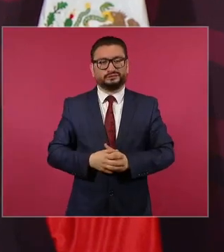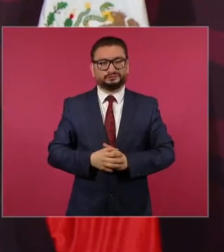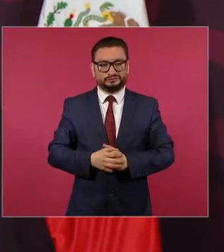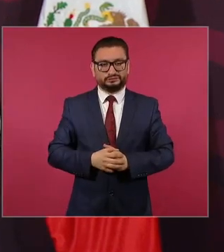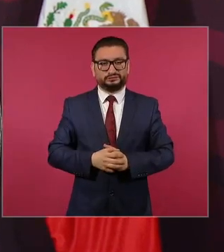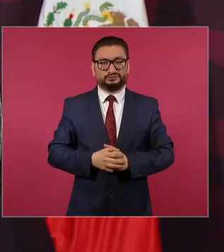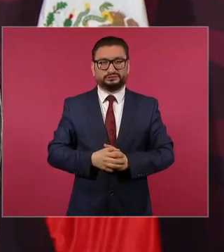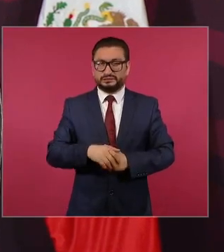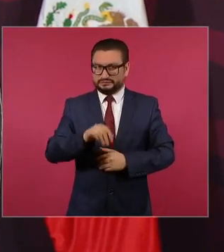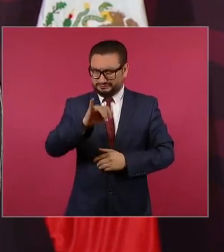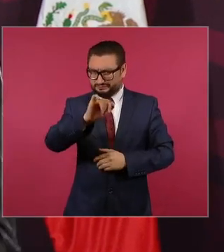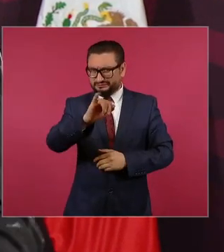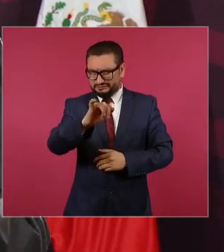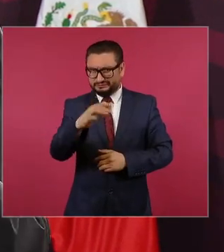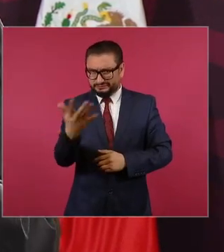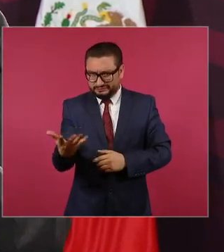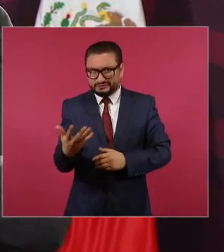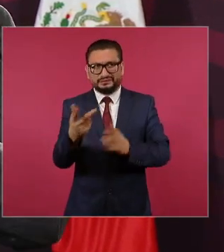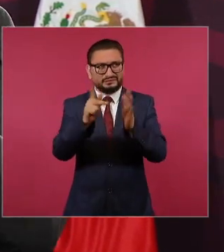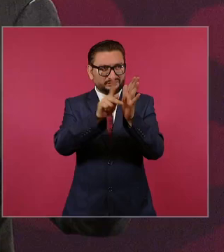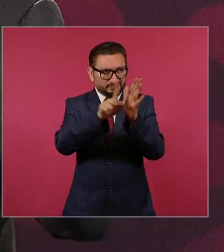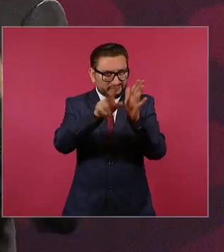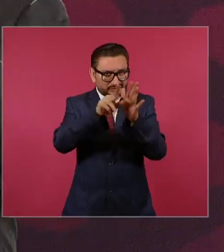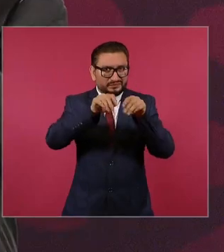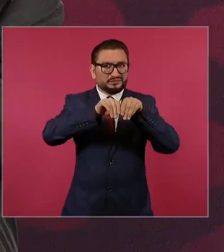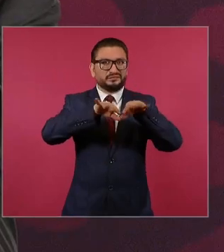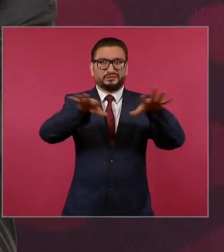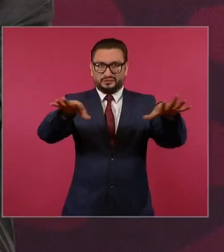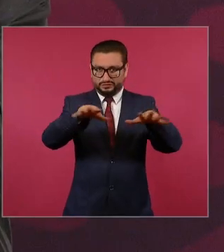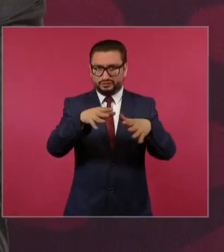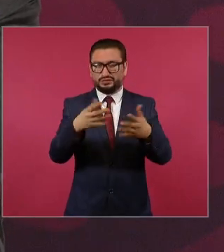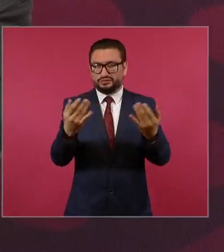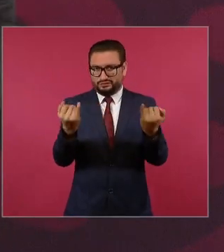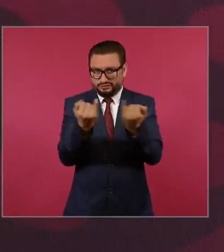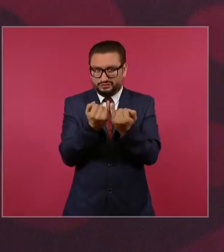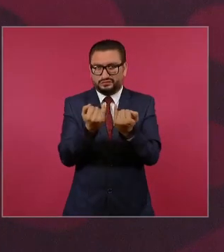Sí, los medios y